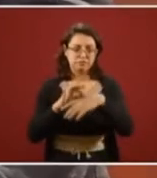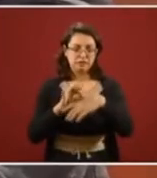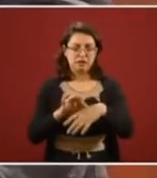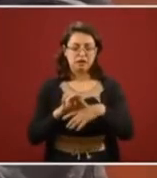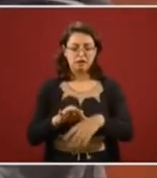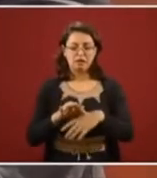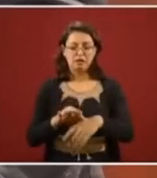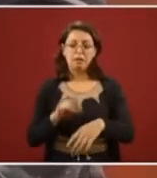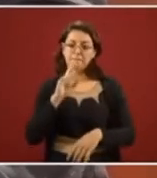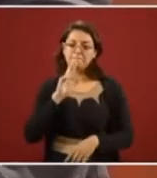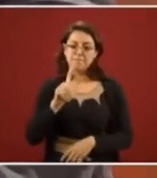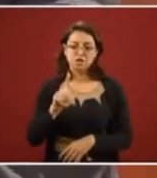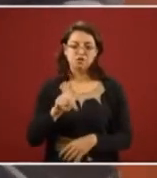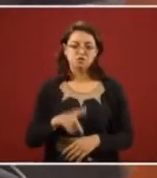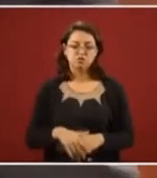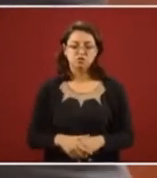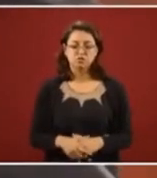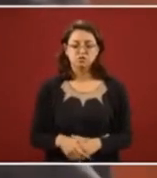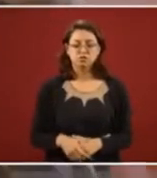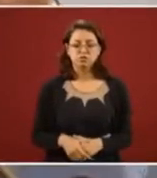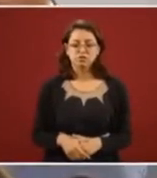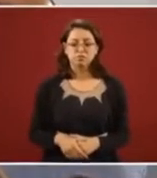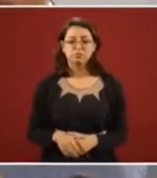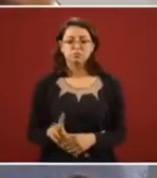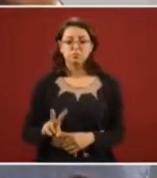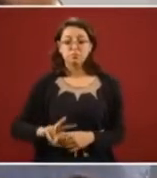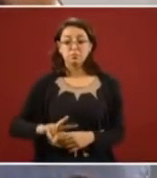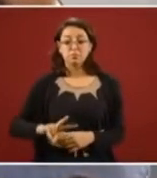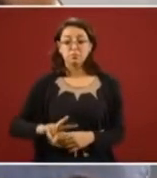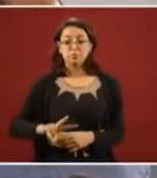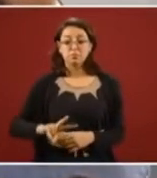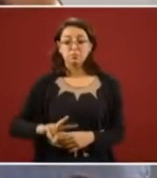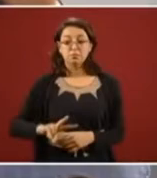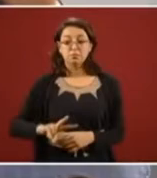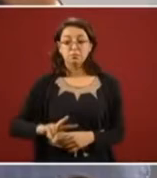se ajusta más a lo que realmente sucede